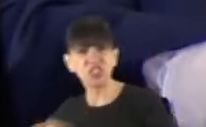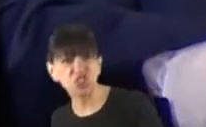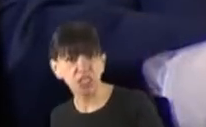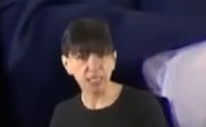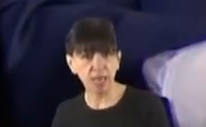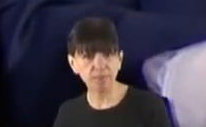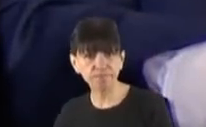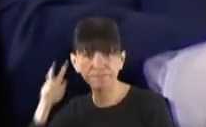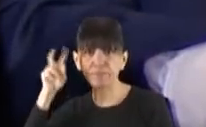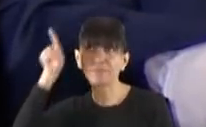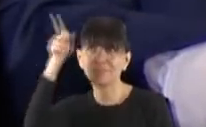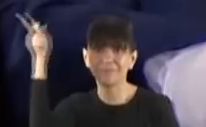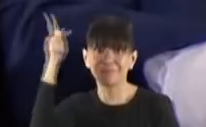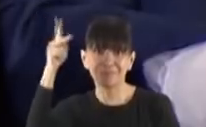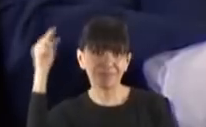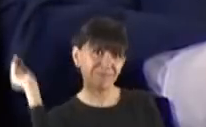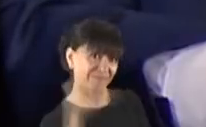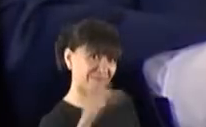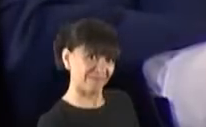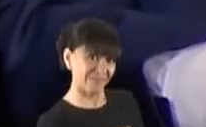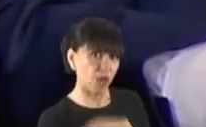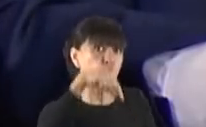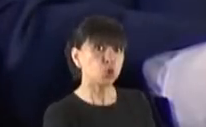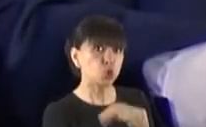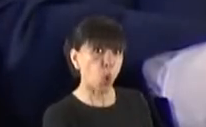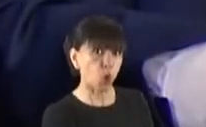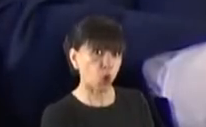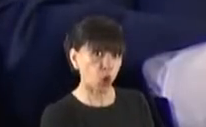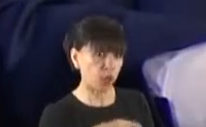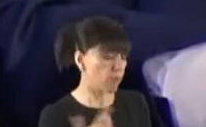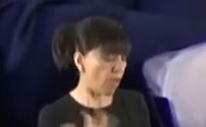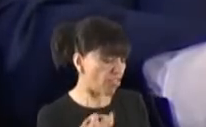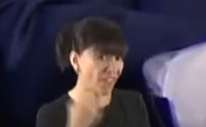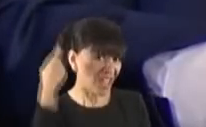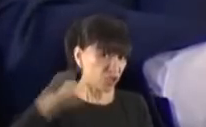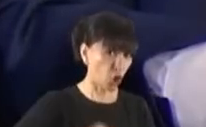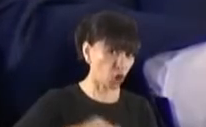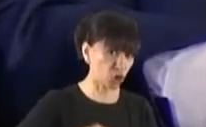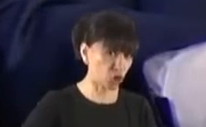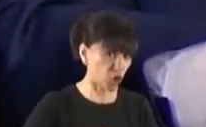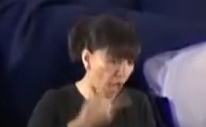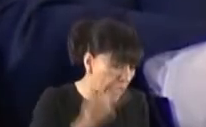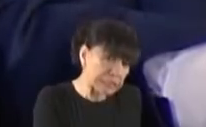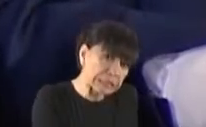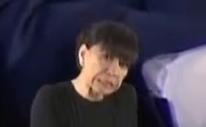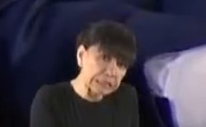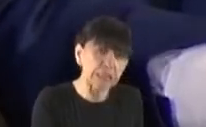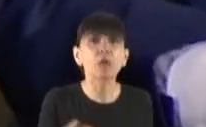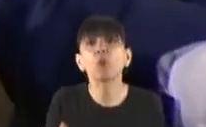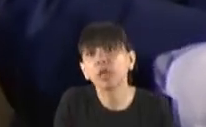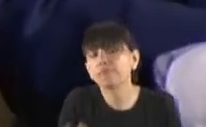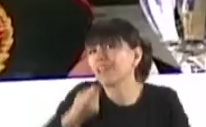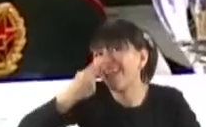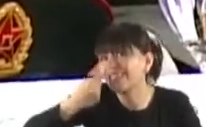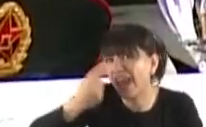en una nueva agrupación regional o de intereses, si